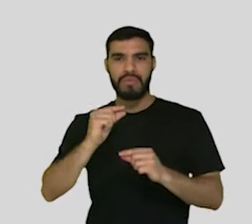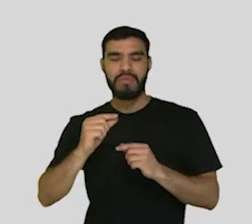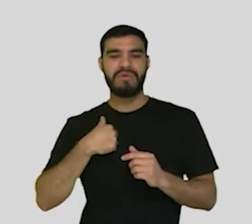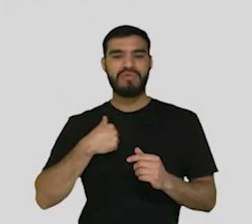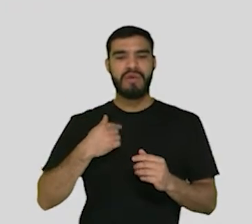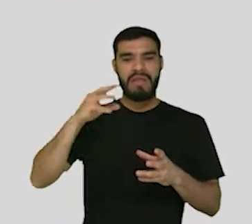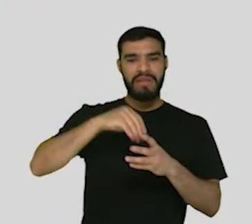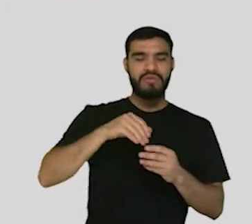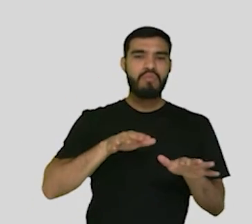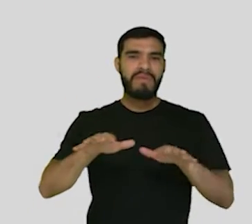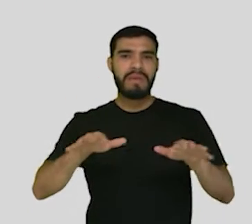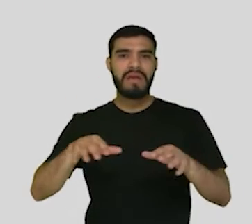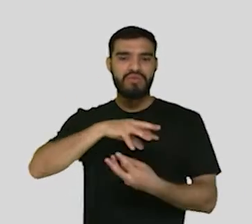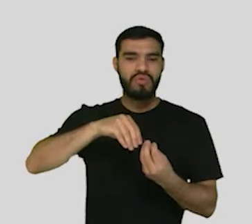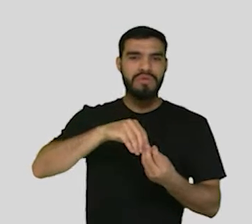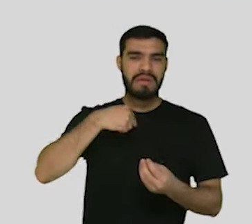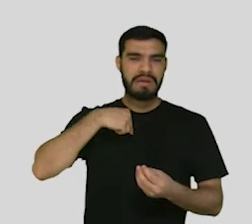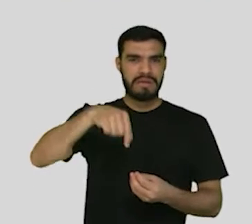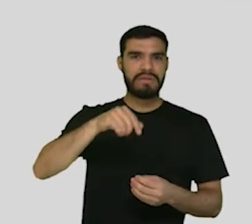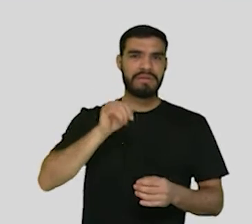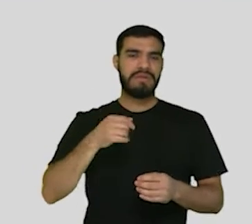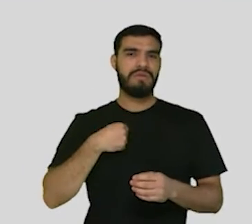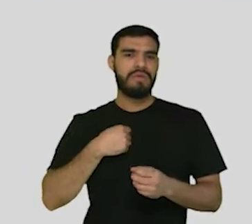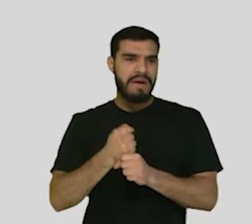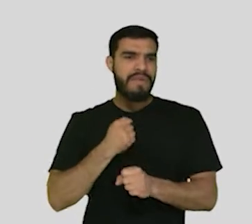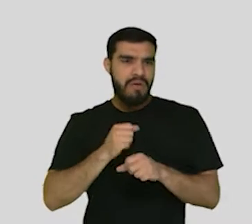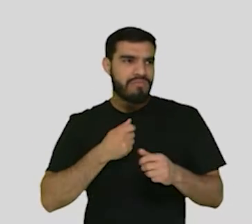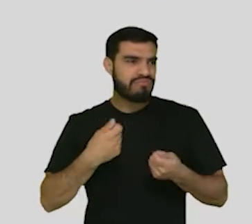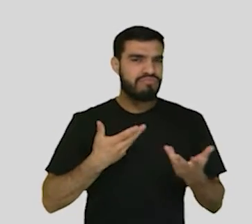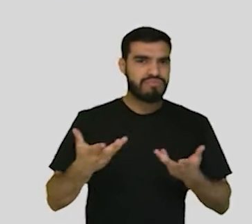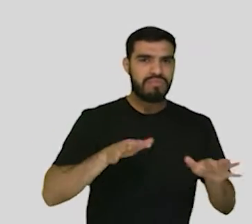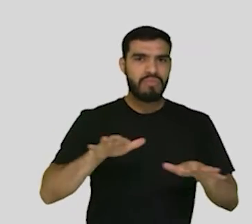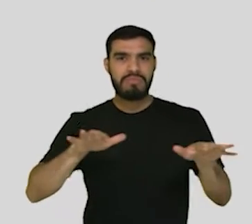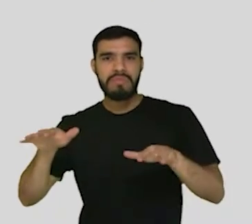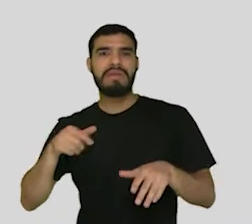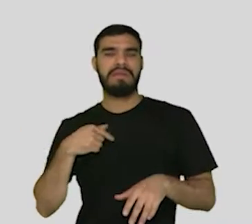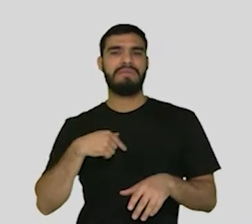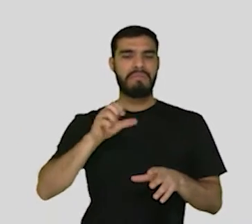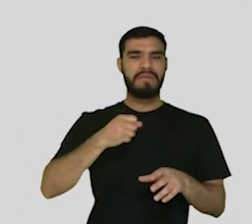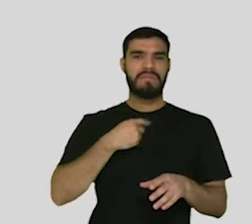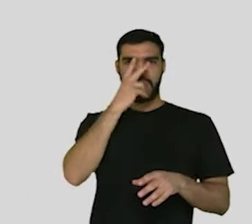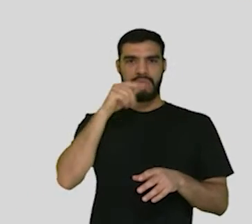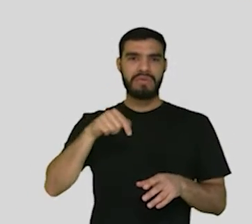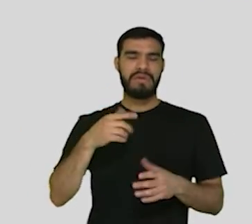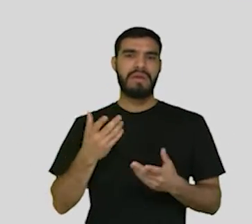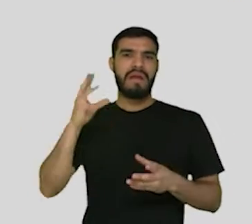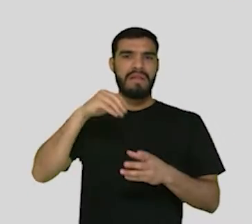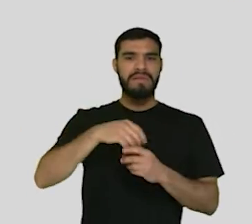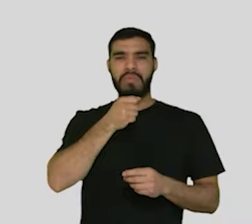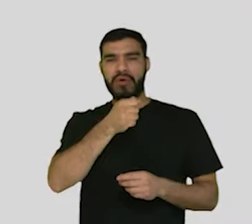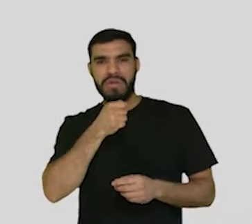paso mi miña mi Eva en Ayepa daja ahí tu y se treinba Eva jaca tu ya jesaucabana